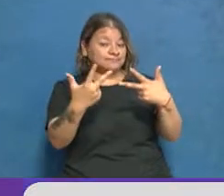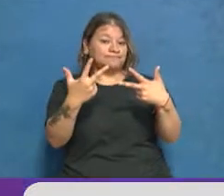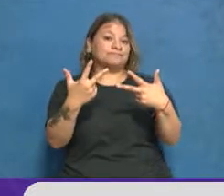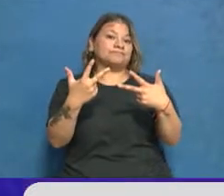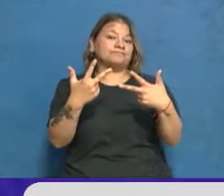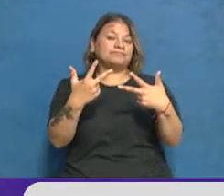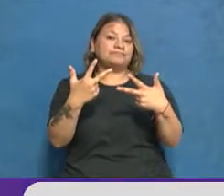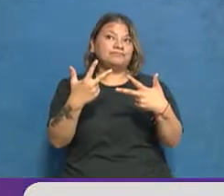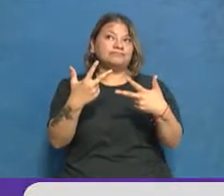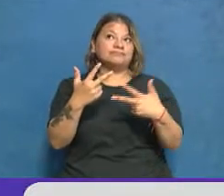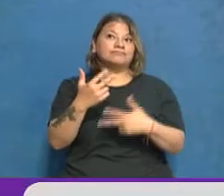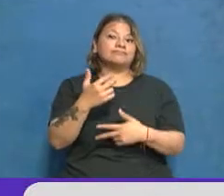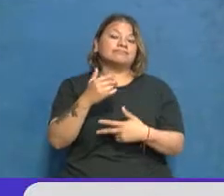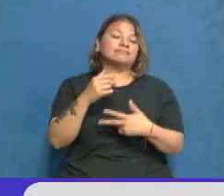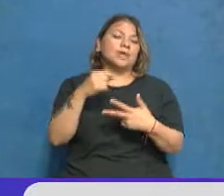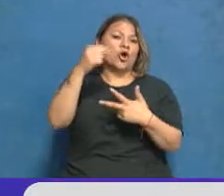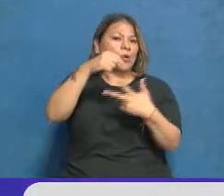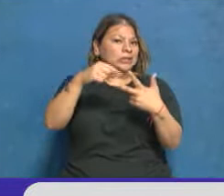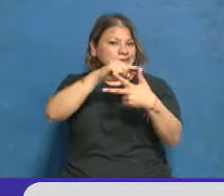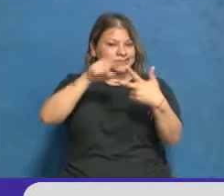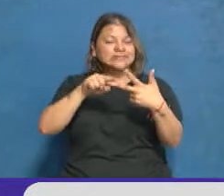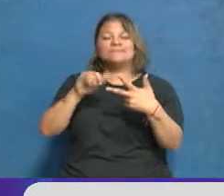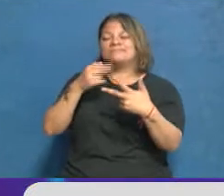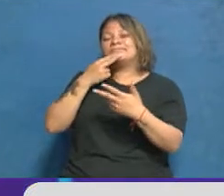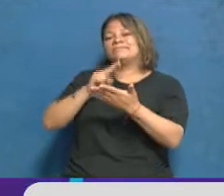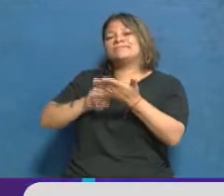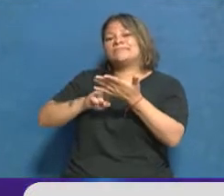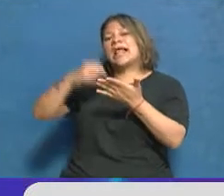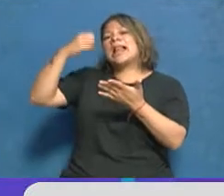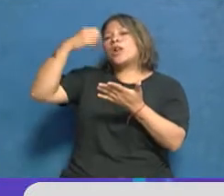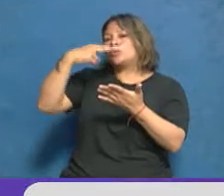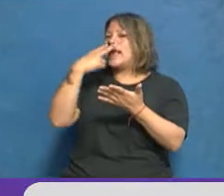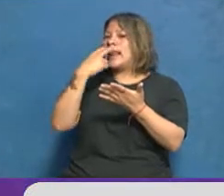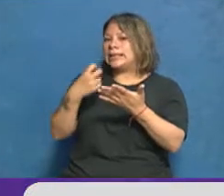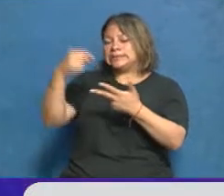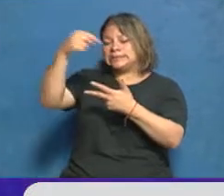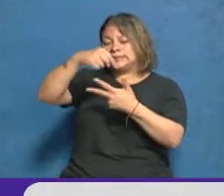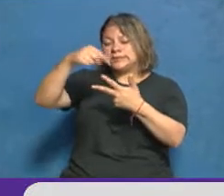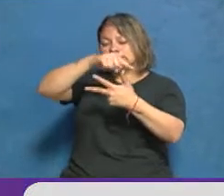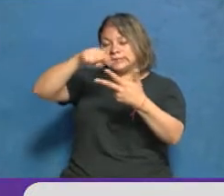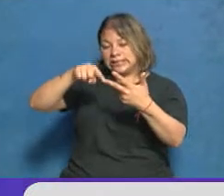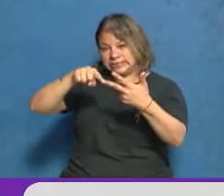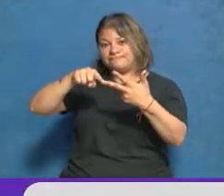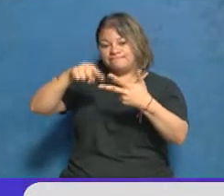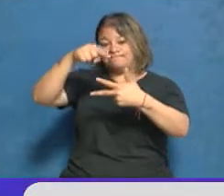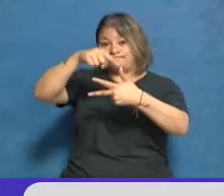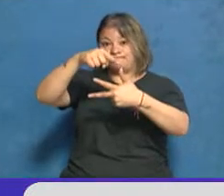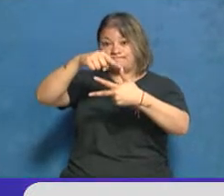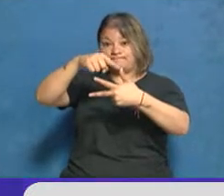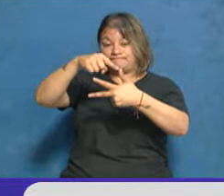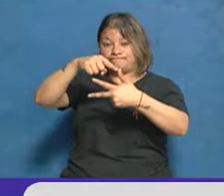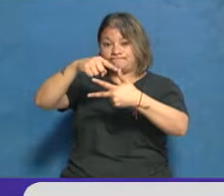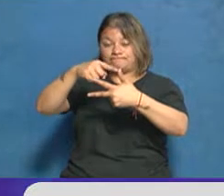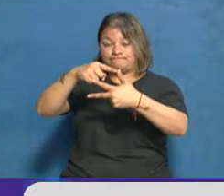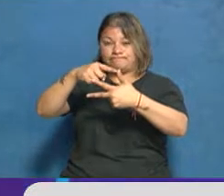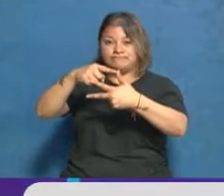famosos componentes. Los tres famosos componentes, así es. Tiene un componente que depende,